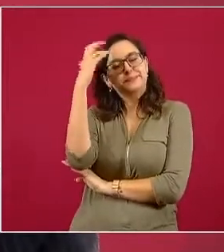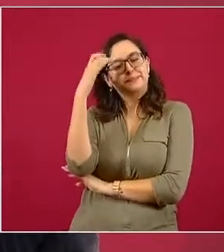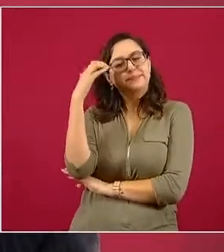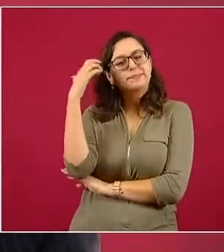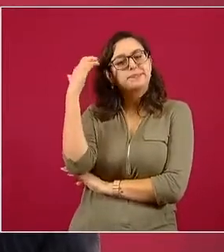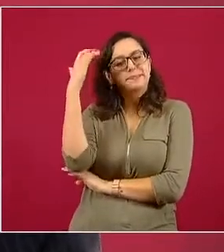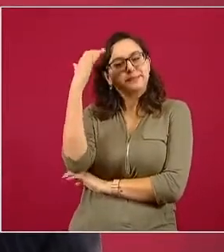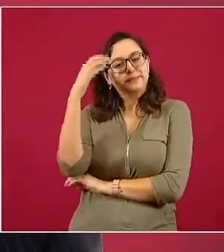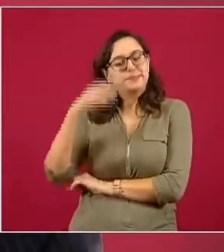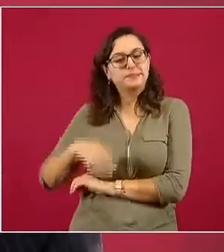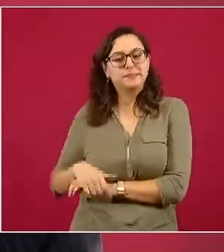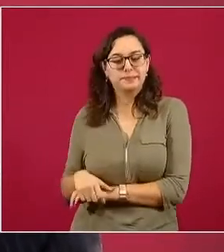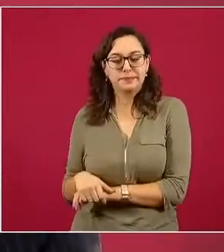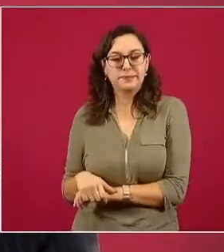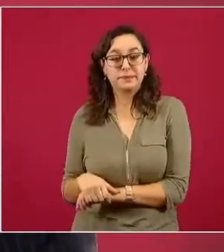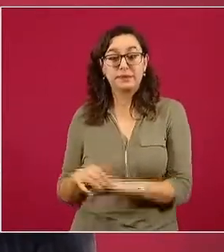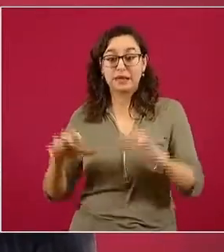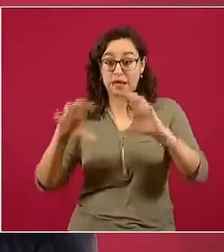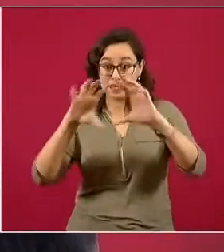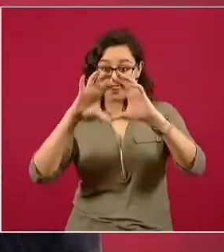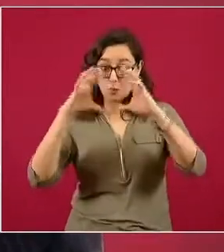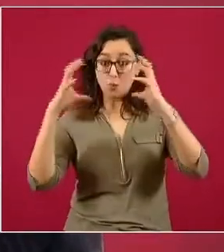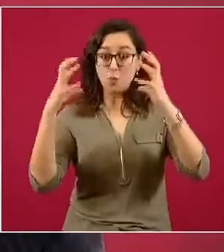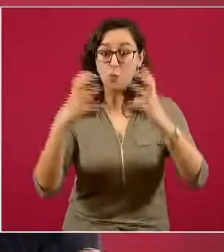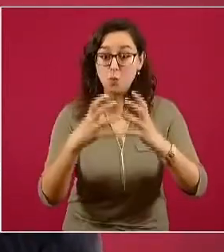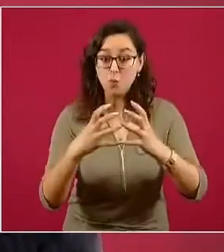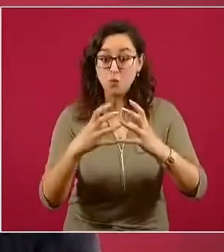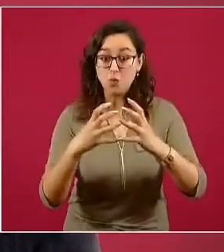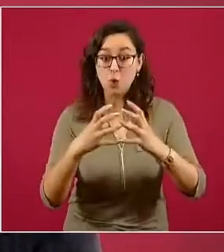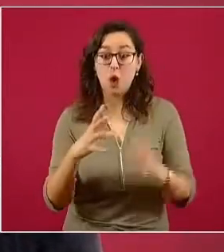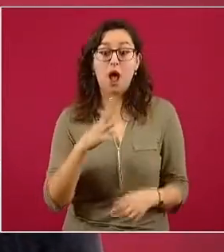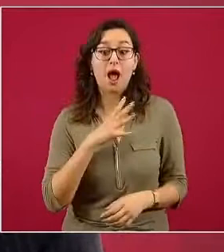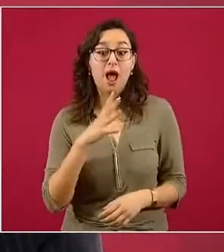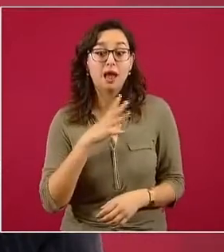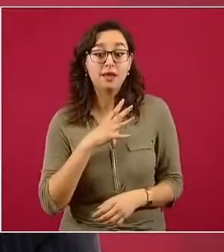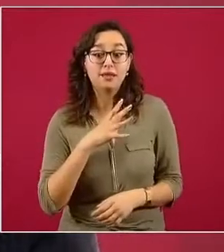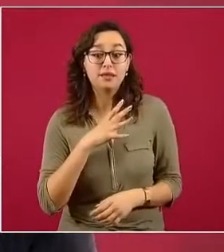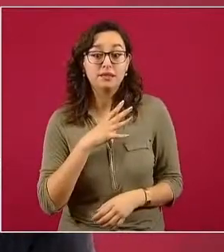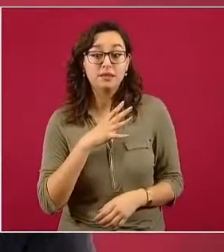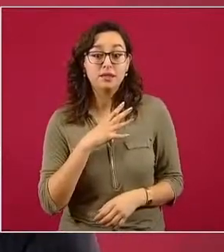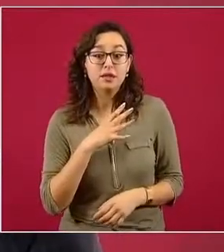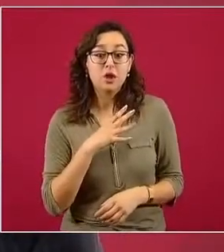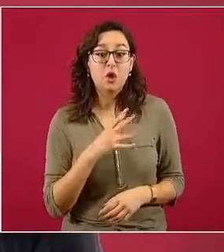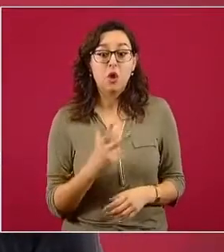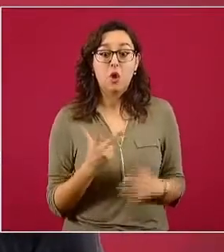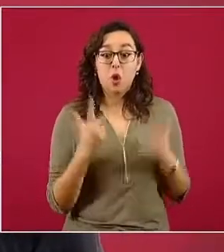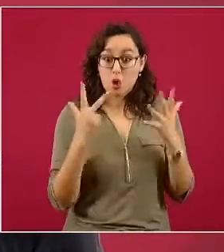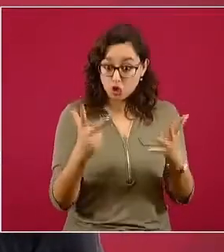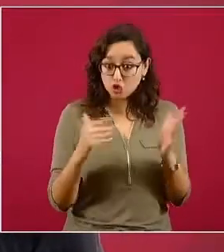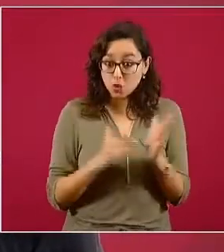El mundo tiene ya fabricadas 7,000, casi 8,000 millones de dosis de vacunas.